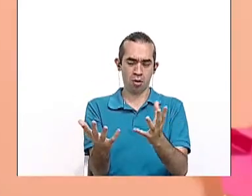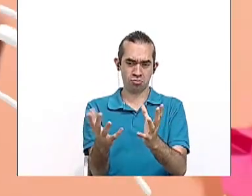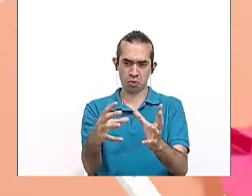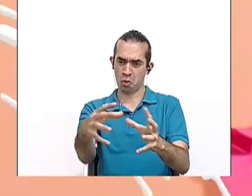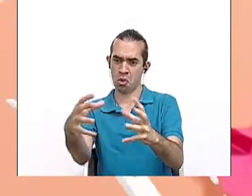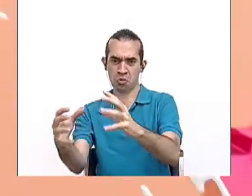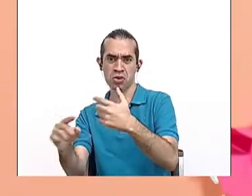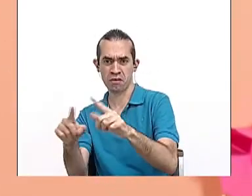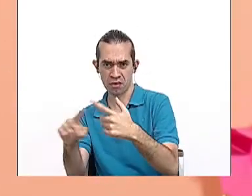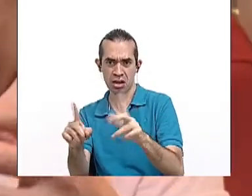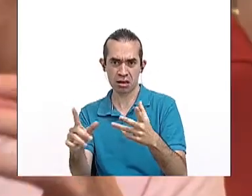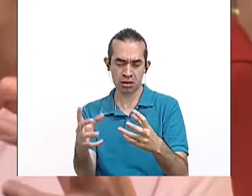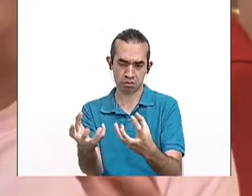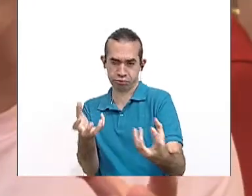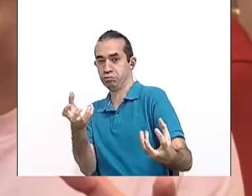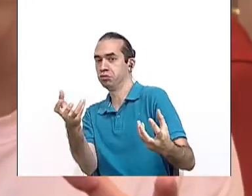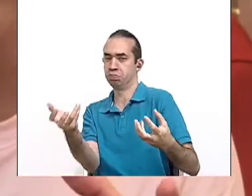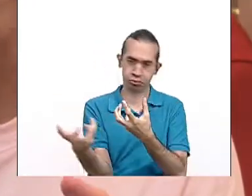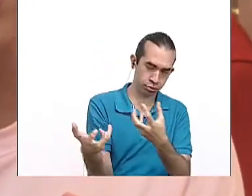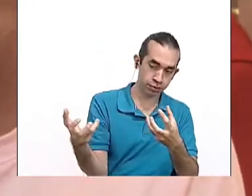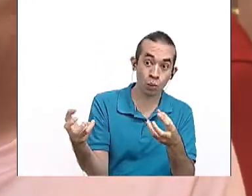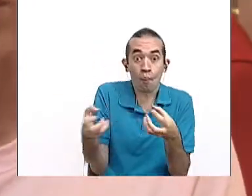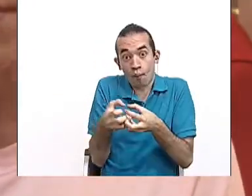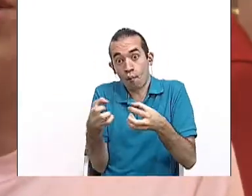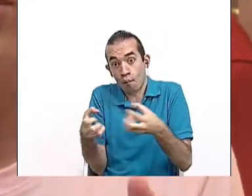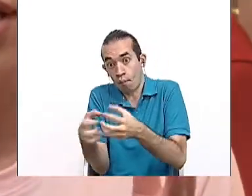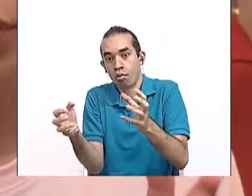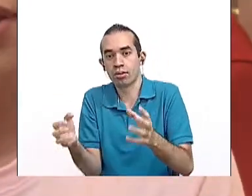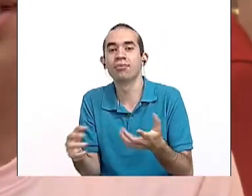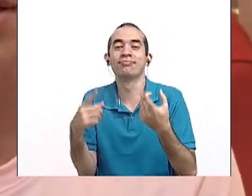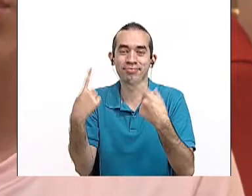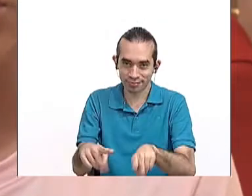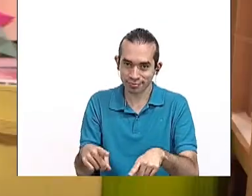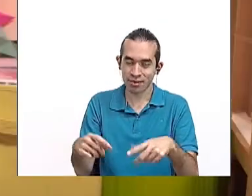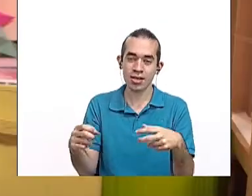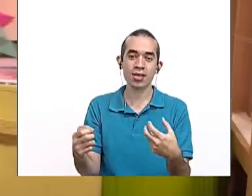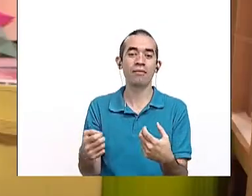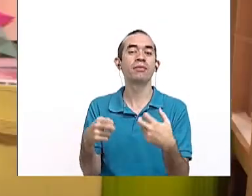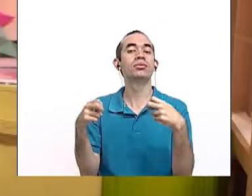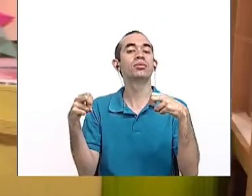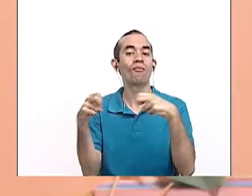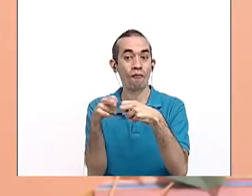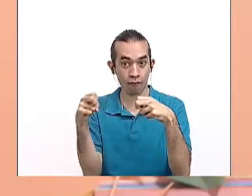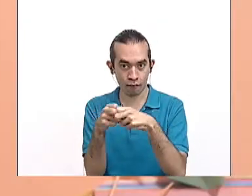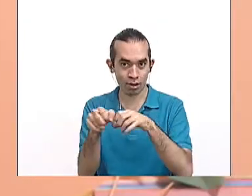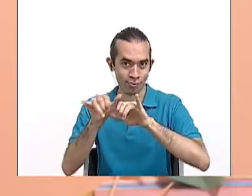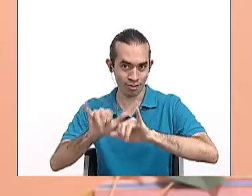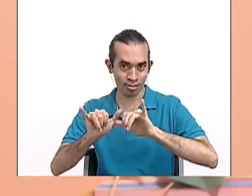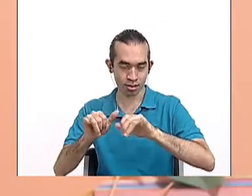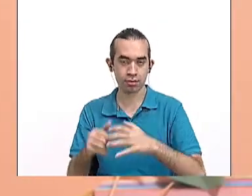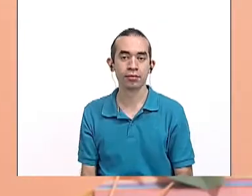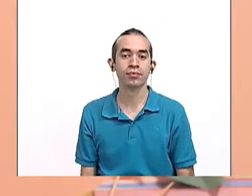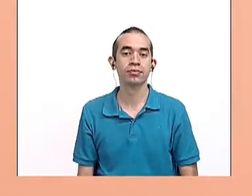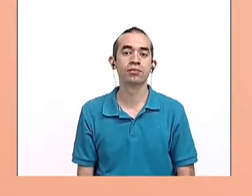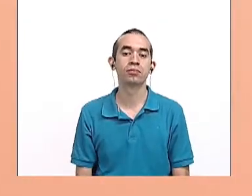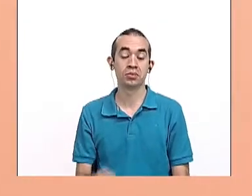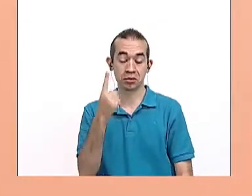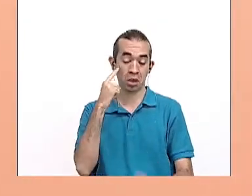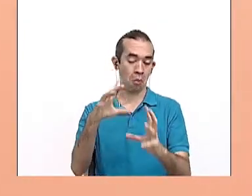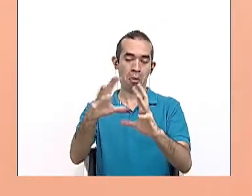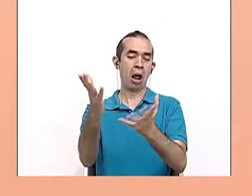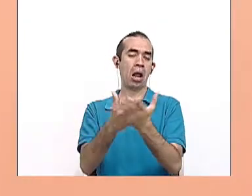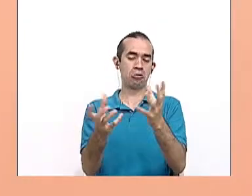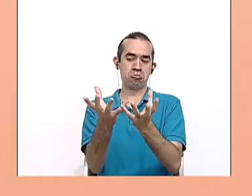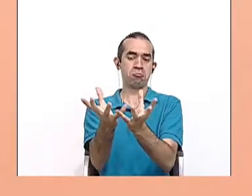de rechazo y atracción, generándose los llamados fenómenos electroestáticos. Cuando un objeto acumula cargas eléctricas,